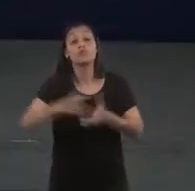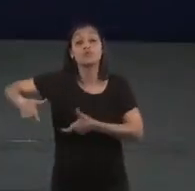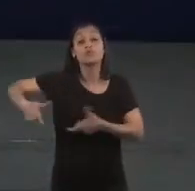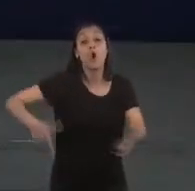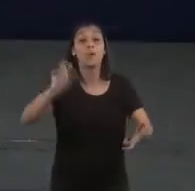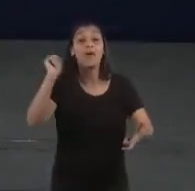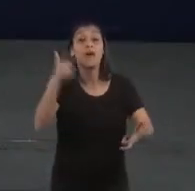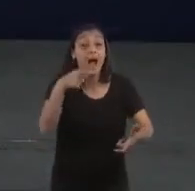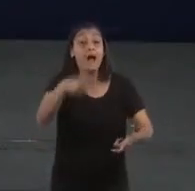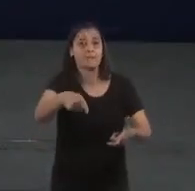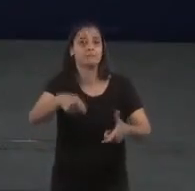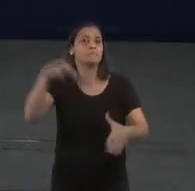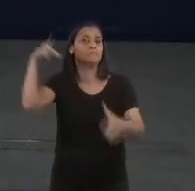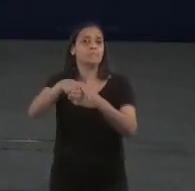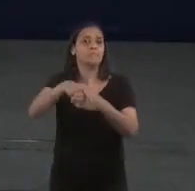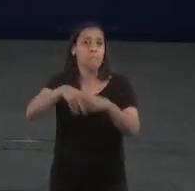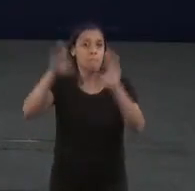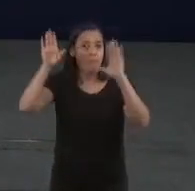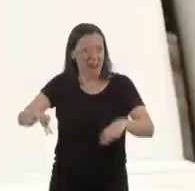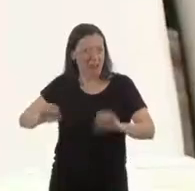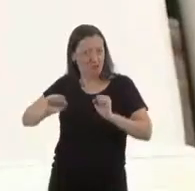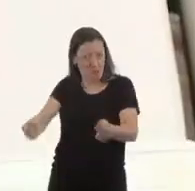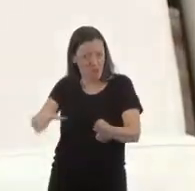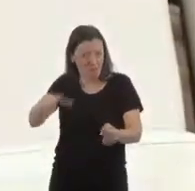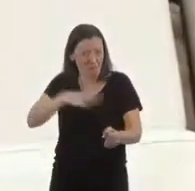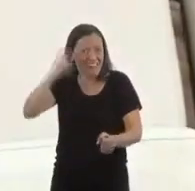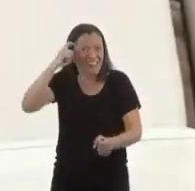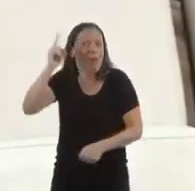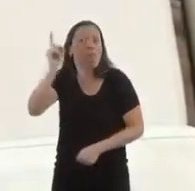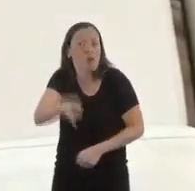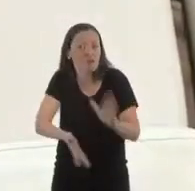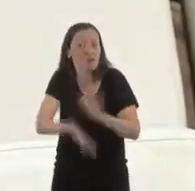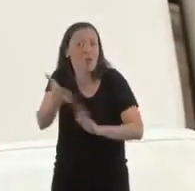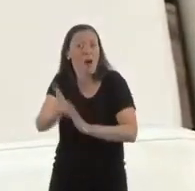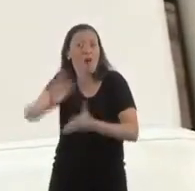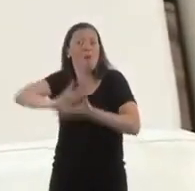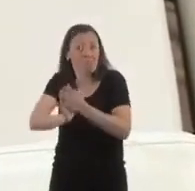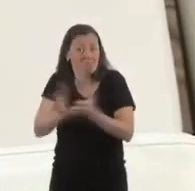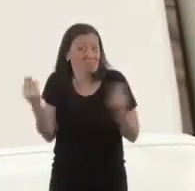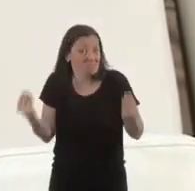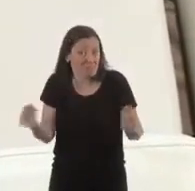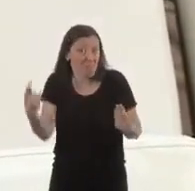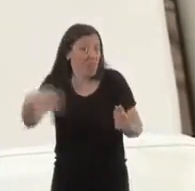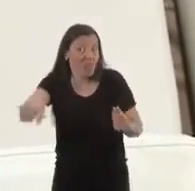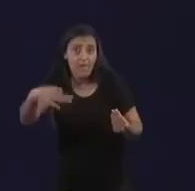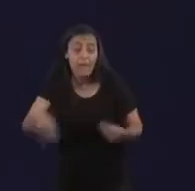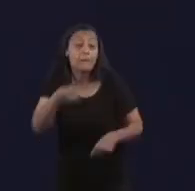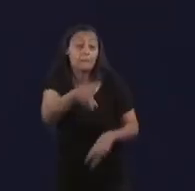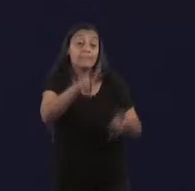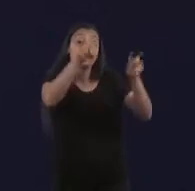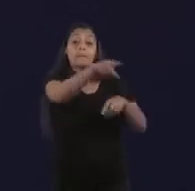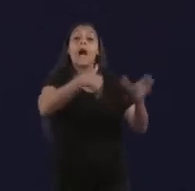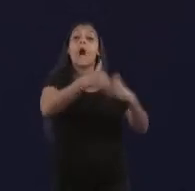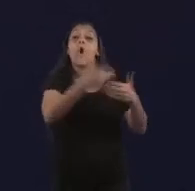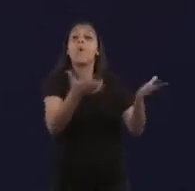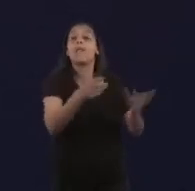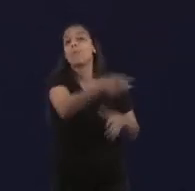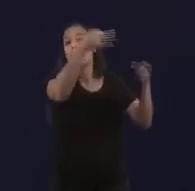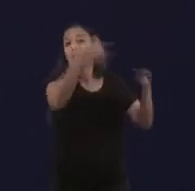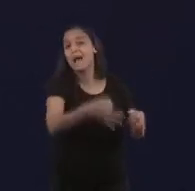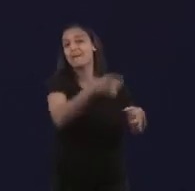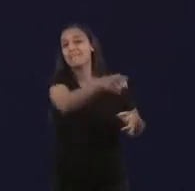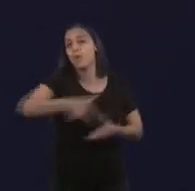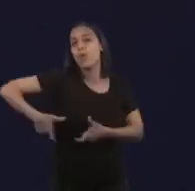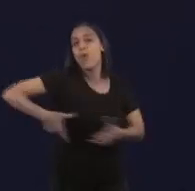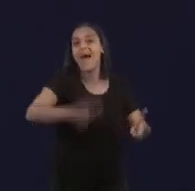tantas otras que están al de 90, hecho, falta un 10. Sí, las obras, ese gasoducto en particular, por supuesto de las obras en particular no tengo